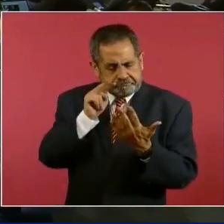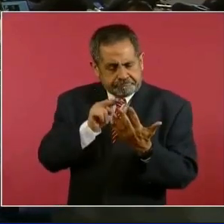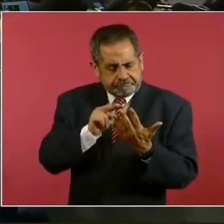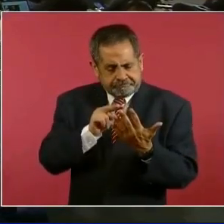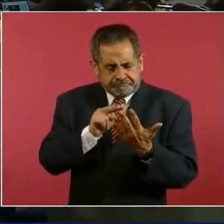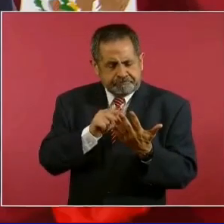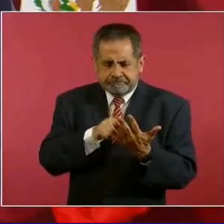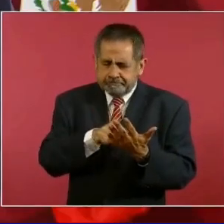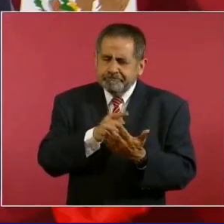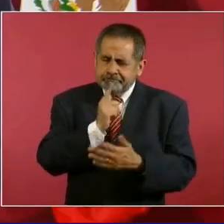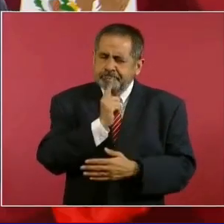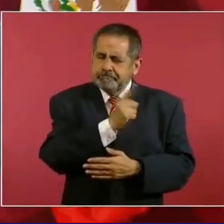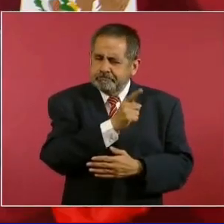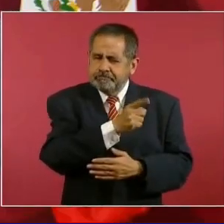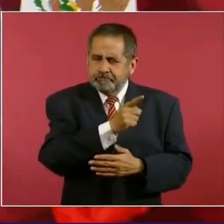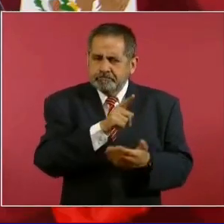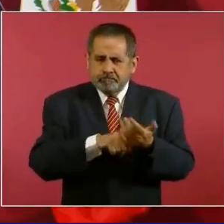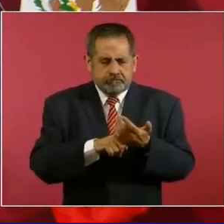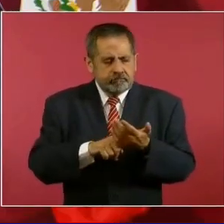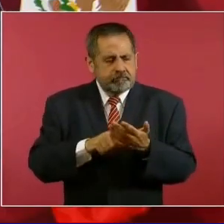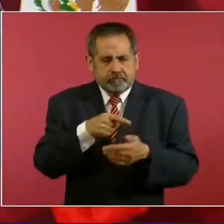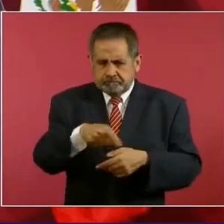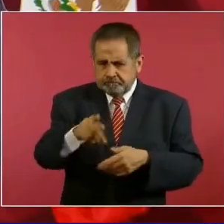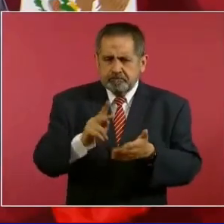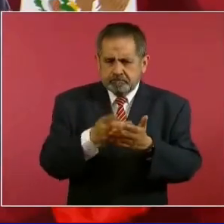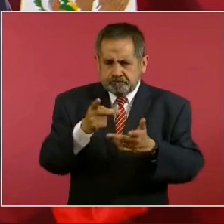mínima y regresar